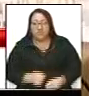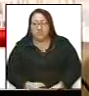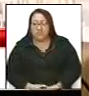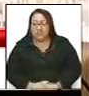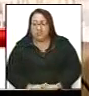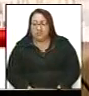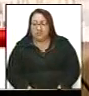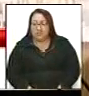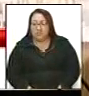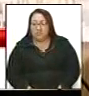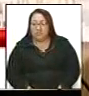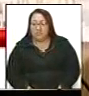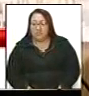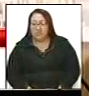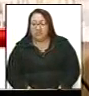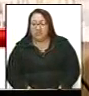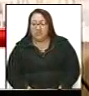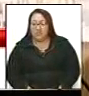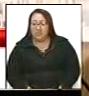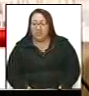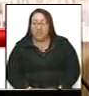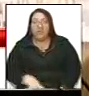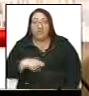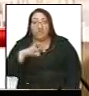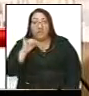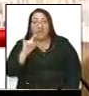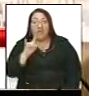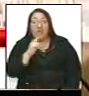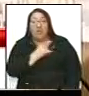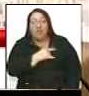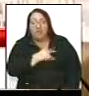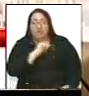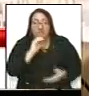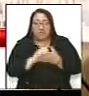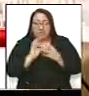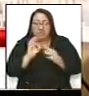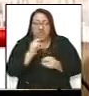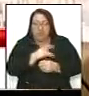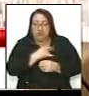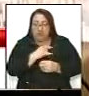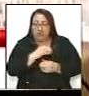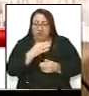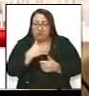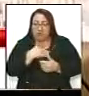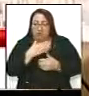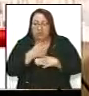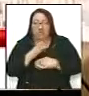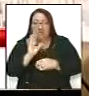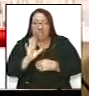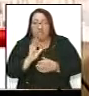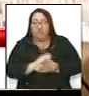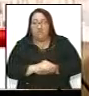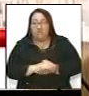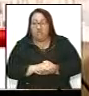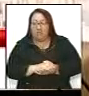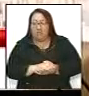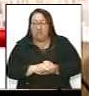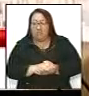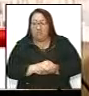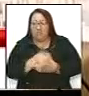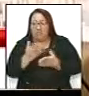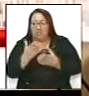un sistema de preuniversitarias que hay en las mismas universidades. Entonces, Presidenta, yo a través suyo quiero solicitar